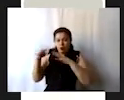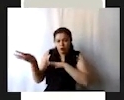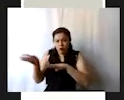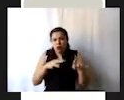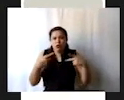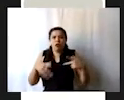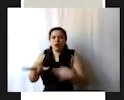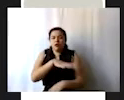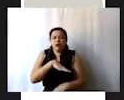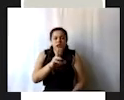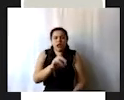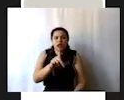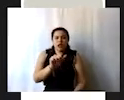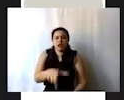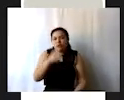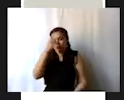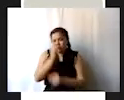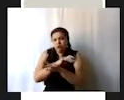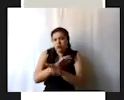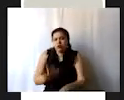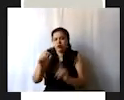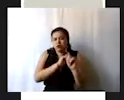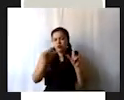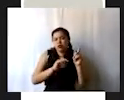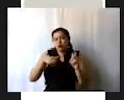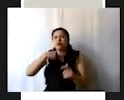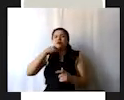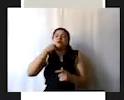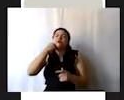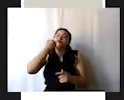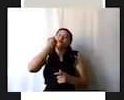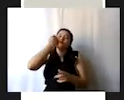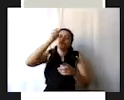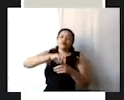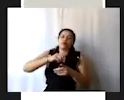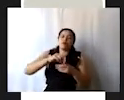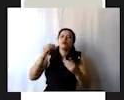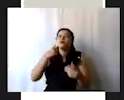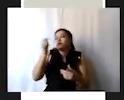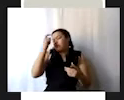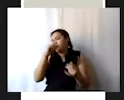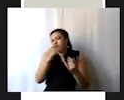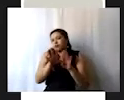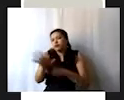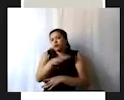sociedad civil en el Informe Nacional Voluntario, que abre el camino a